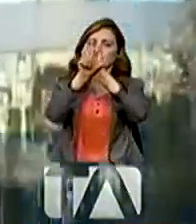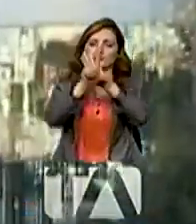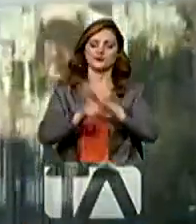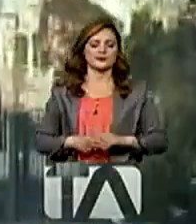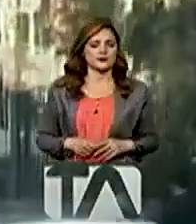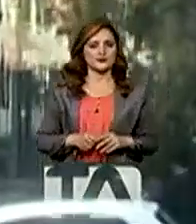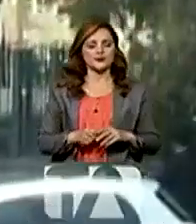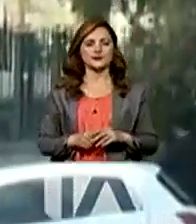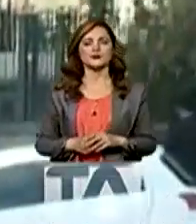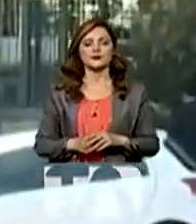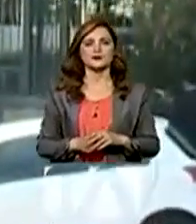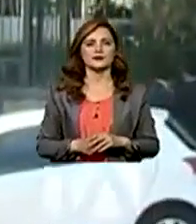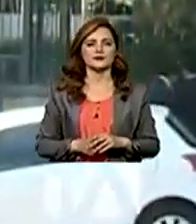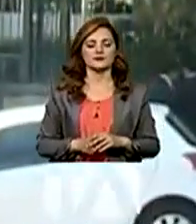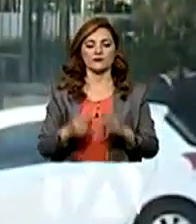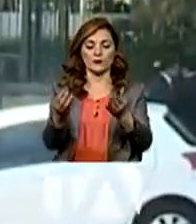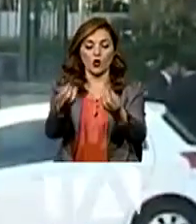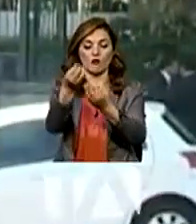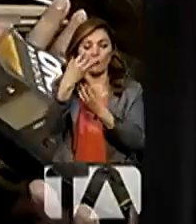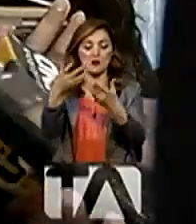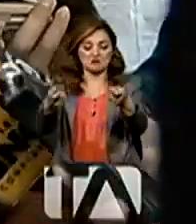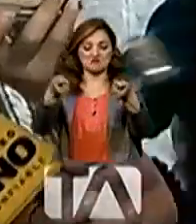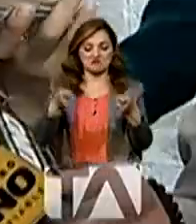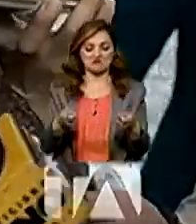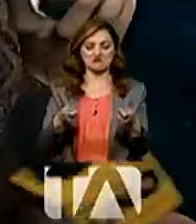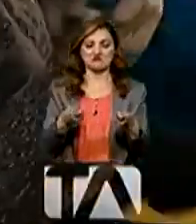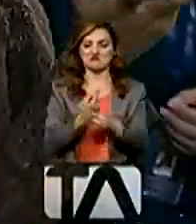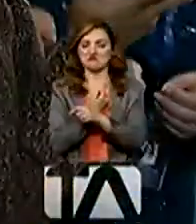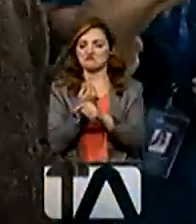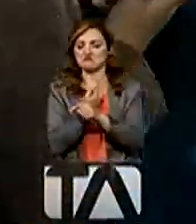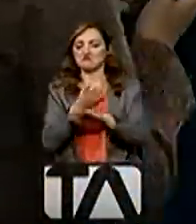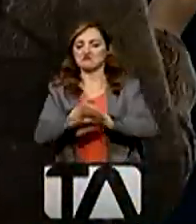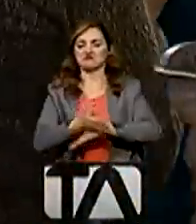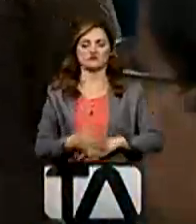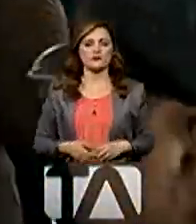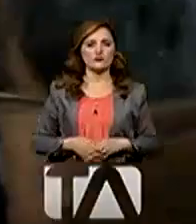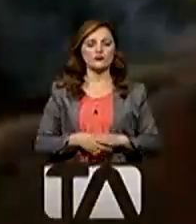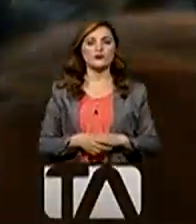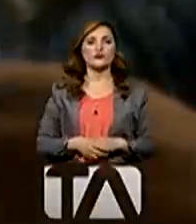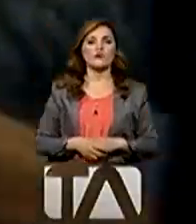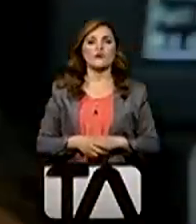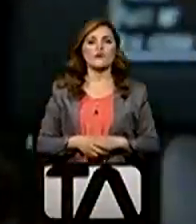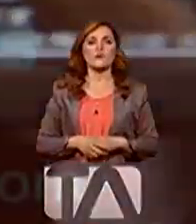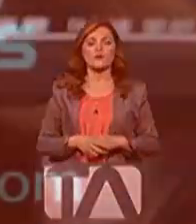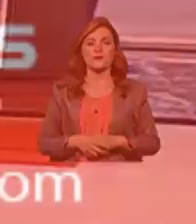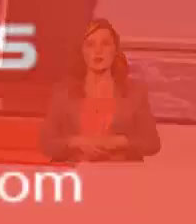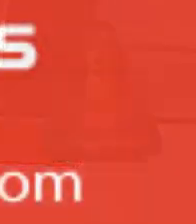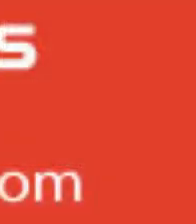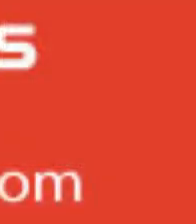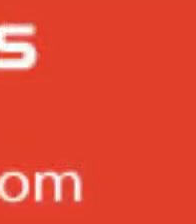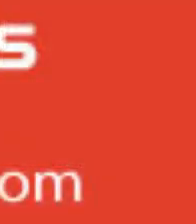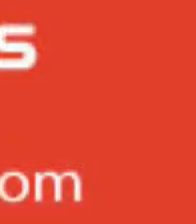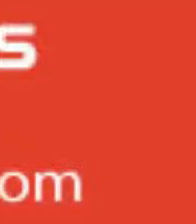Será entonces tras el informe que se ha ofrecido en pocas horas. En Quito, Fausto Yepes, 24 horas.